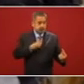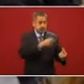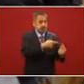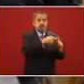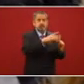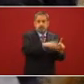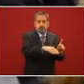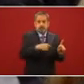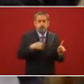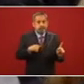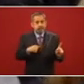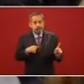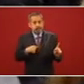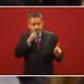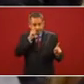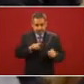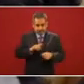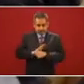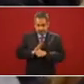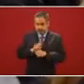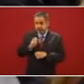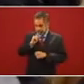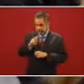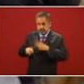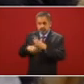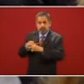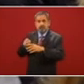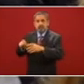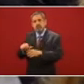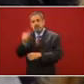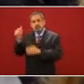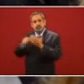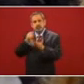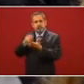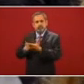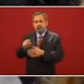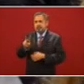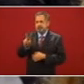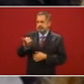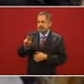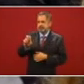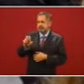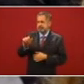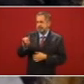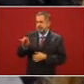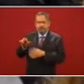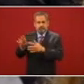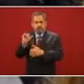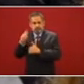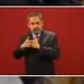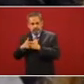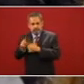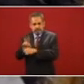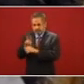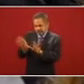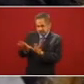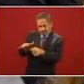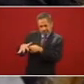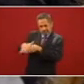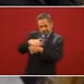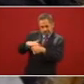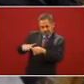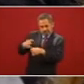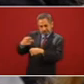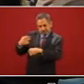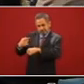tiene coronavirus, también fue al Vive Latino, que fue otro evento masivo, sí, pero en la misma zona. ¿Hay algún protocolo sanitario en esas zonas que se